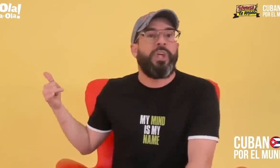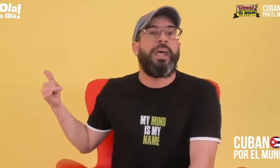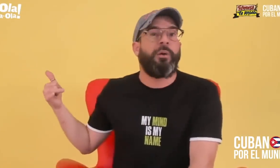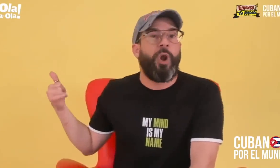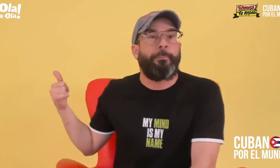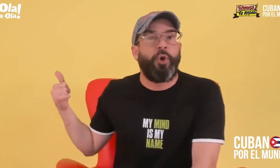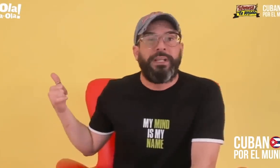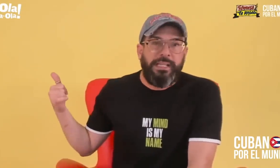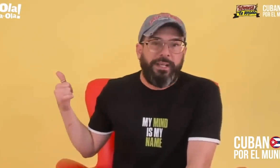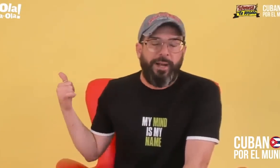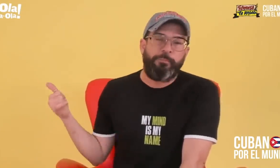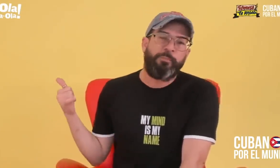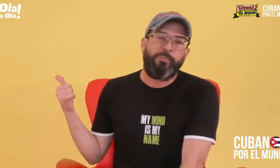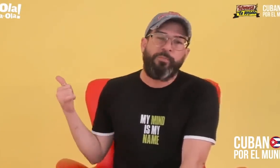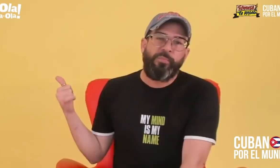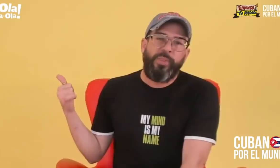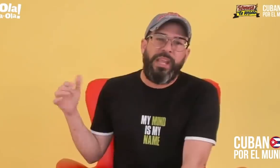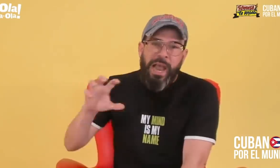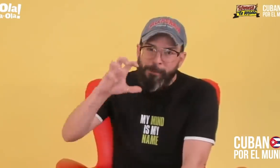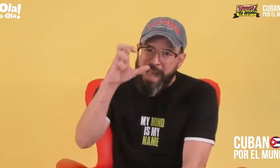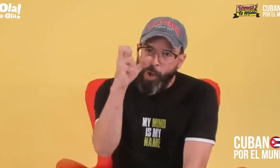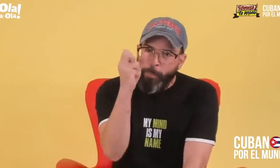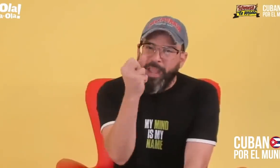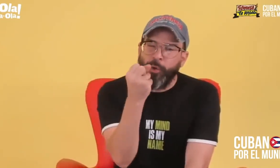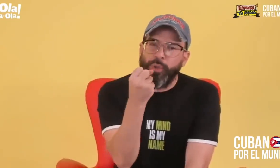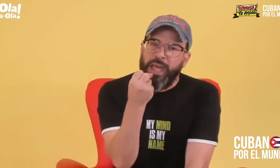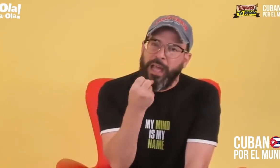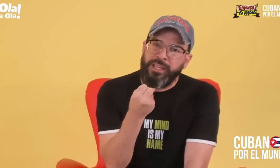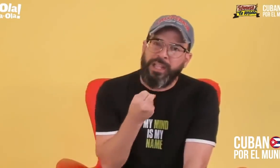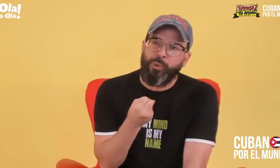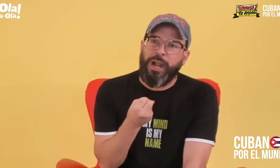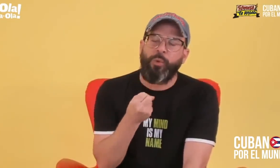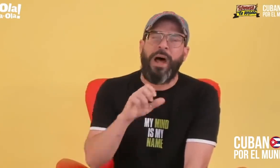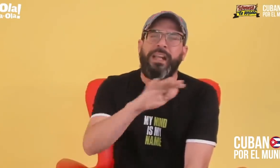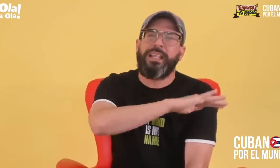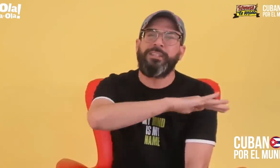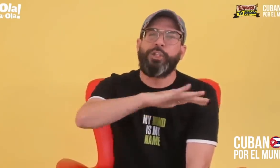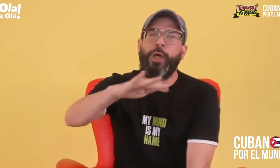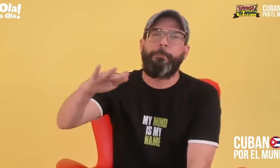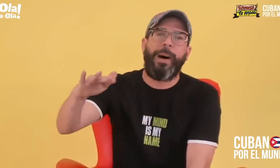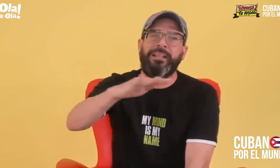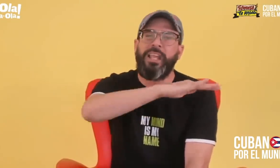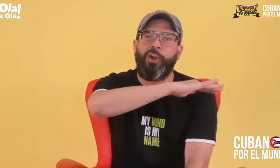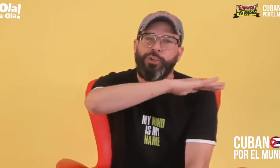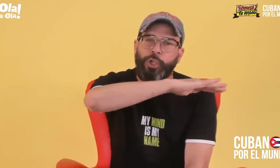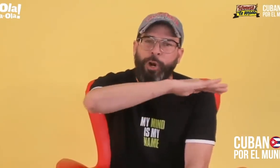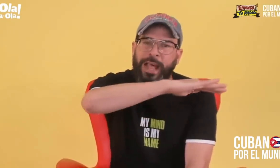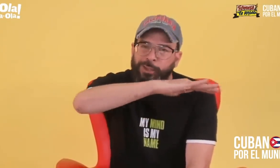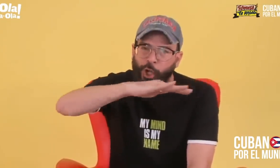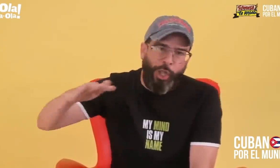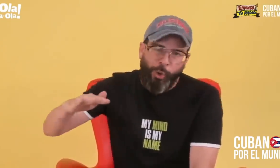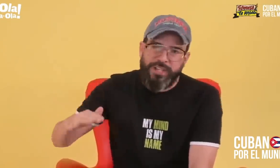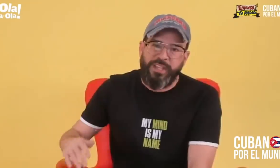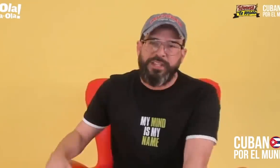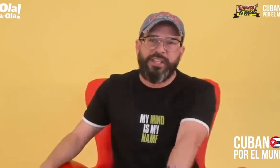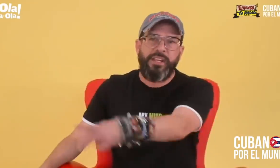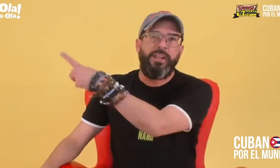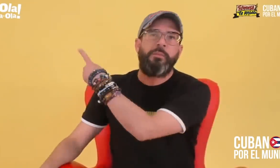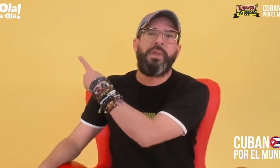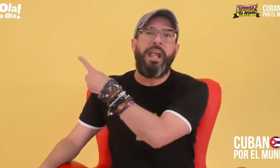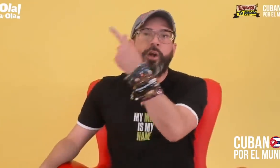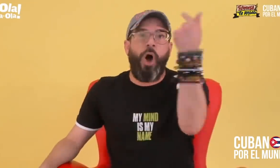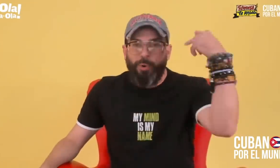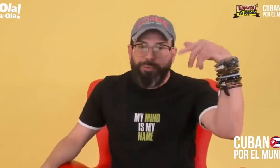aquí para que usted vea cómo la política y la mano peluda de la dictadura cubana está en todas partes y controla todo lo que se